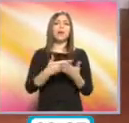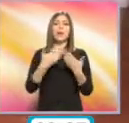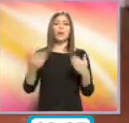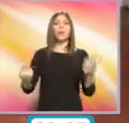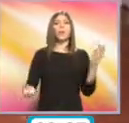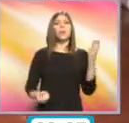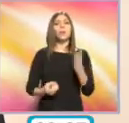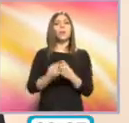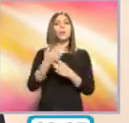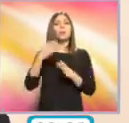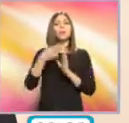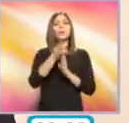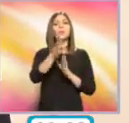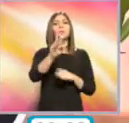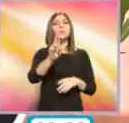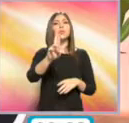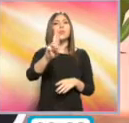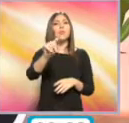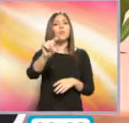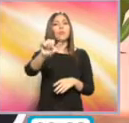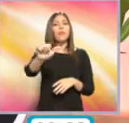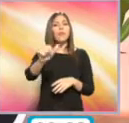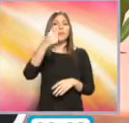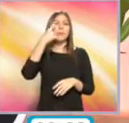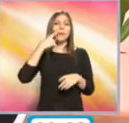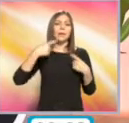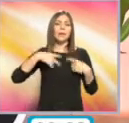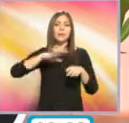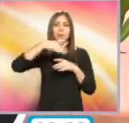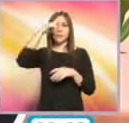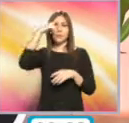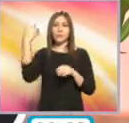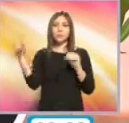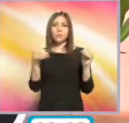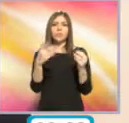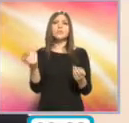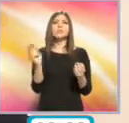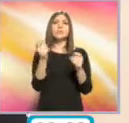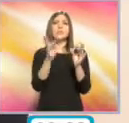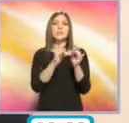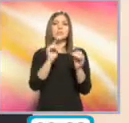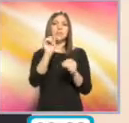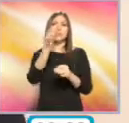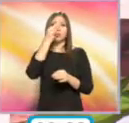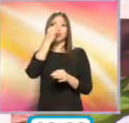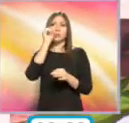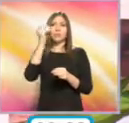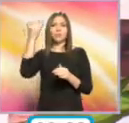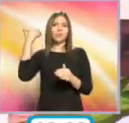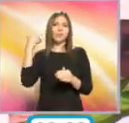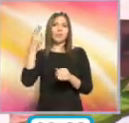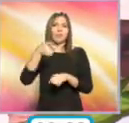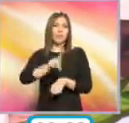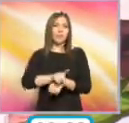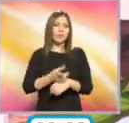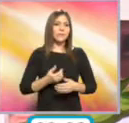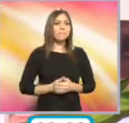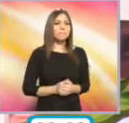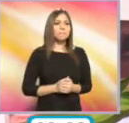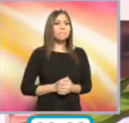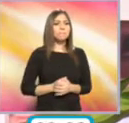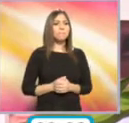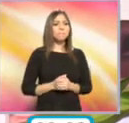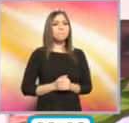también para pues los capitalinos. Cuéntanos qué es lo que se está haciendo, porque esto tiene apenas unos poquitos días. Sí, pues